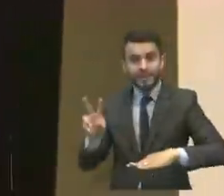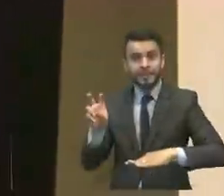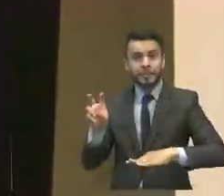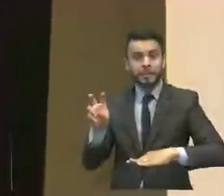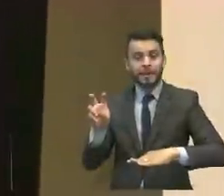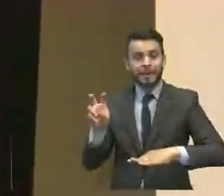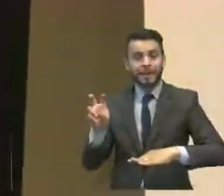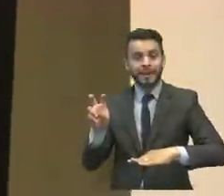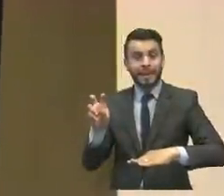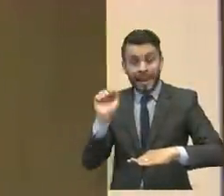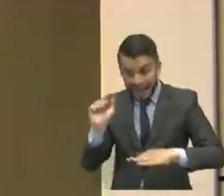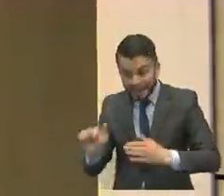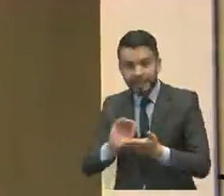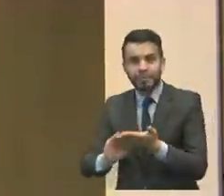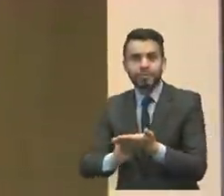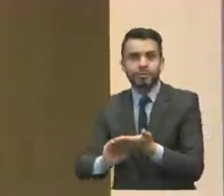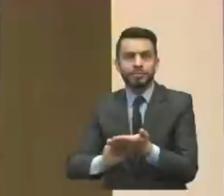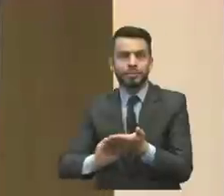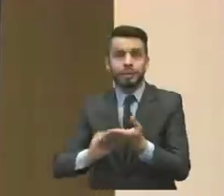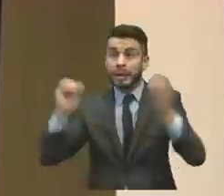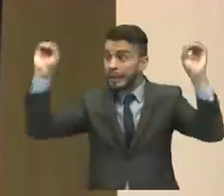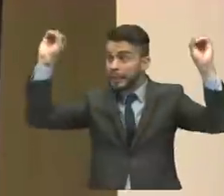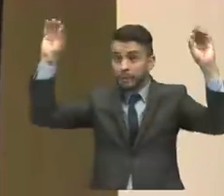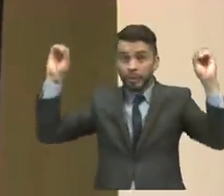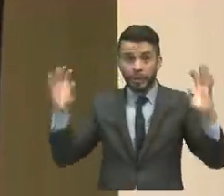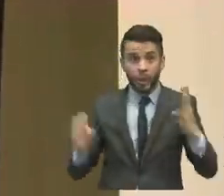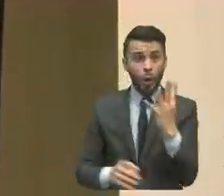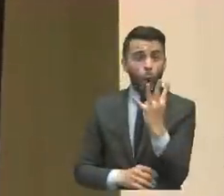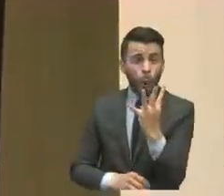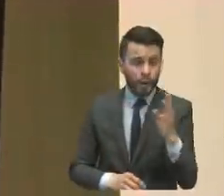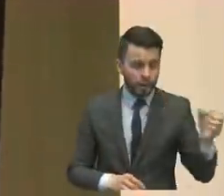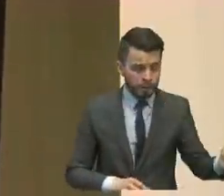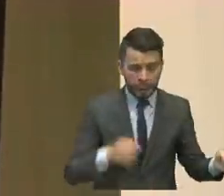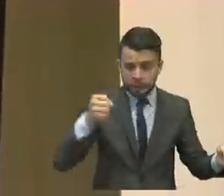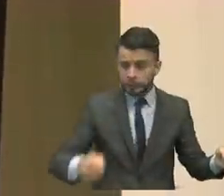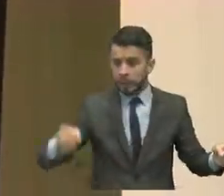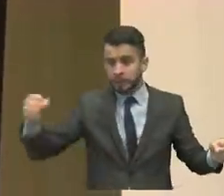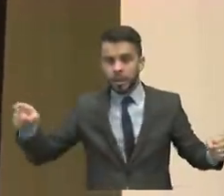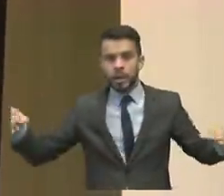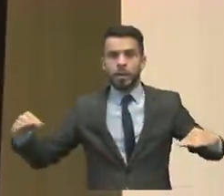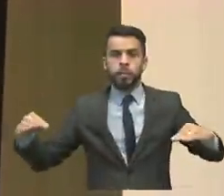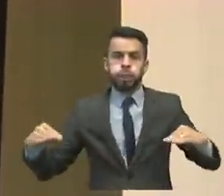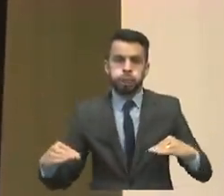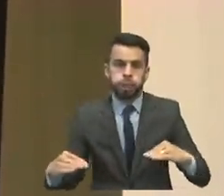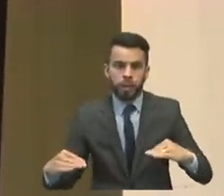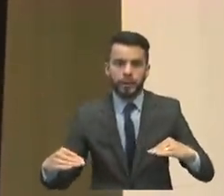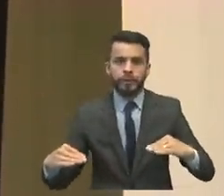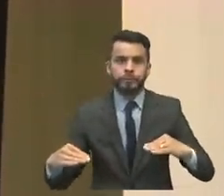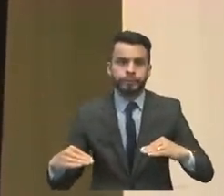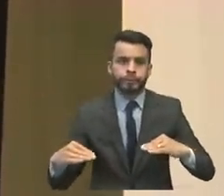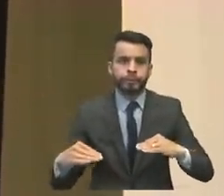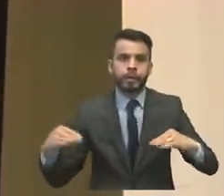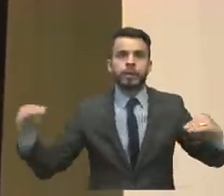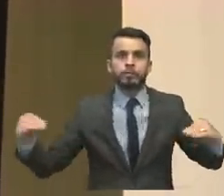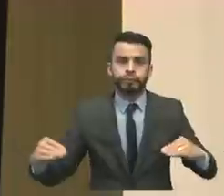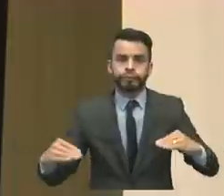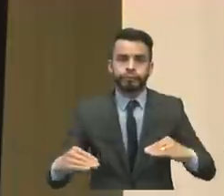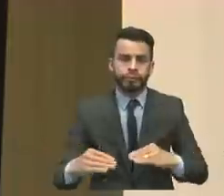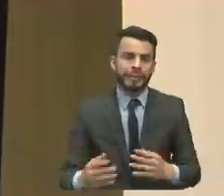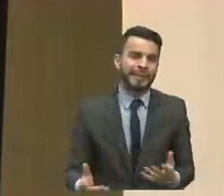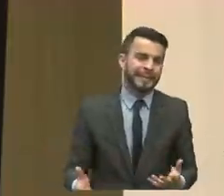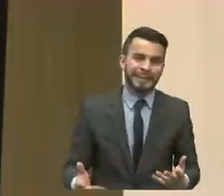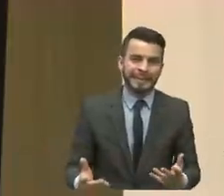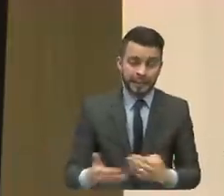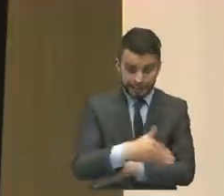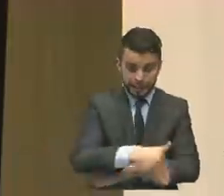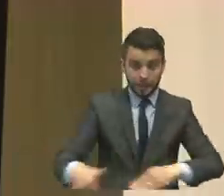quitar, esos cuatro semáforos reducen la mitad de la velocidad sobre la séptima. La mitad de la velocidad sobre la séptima